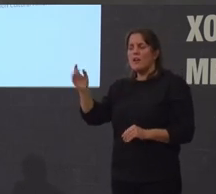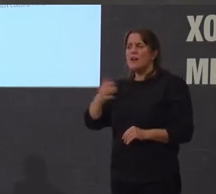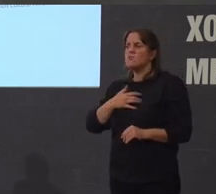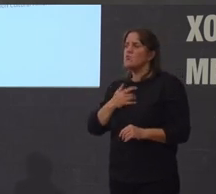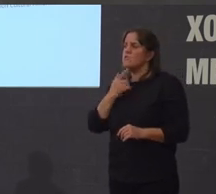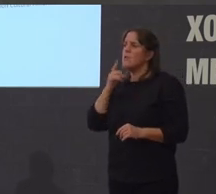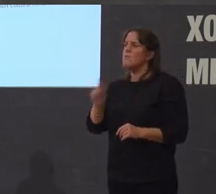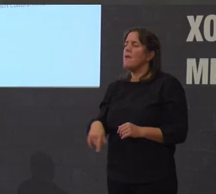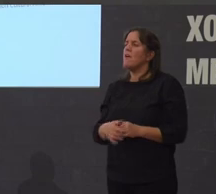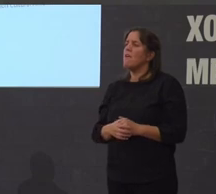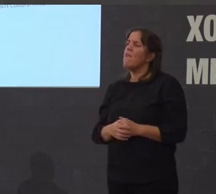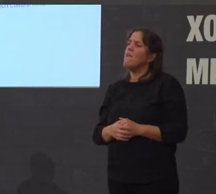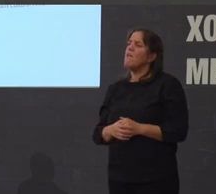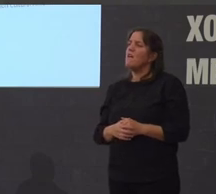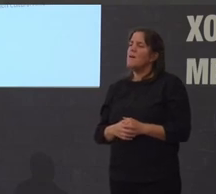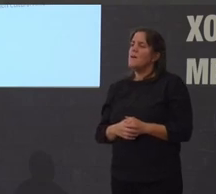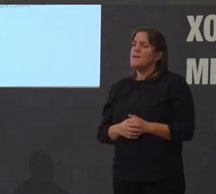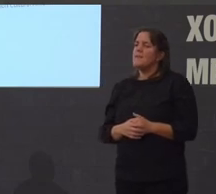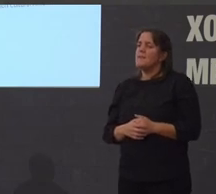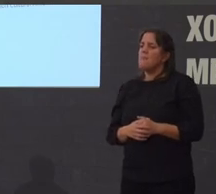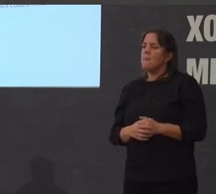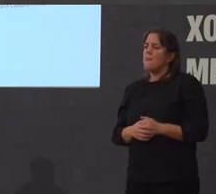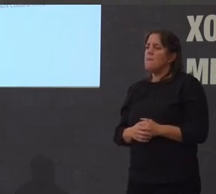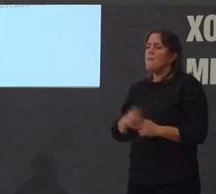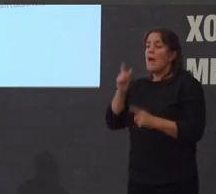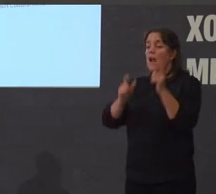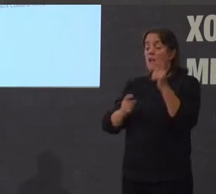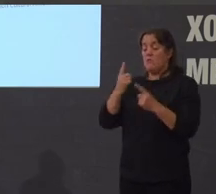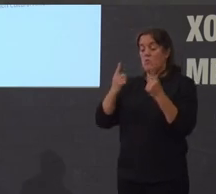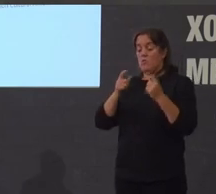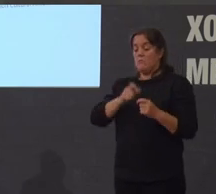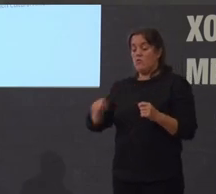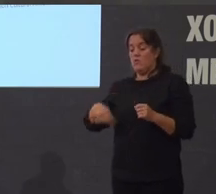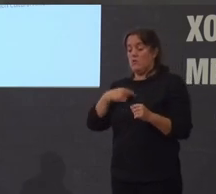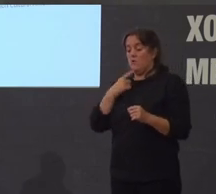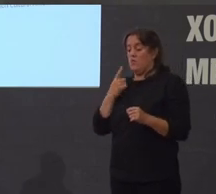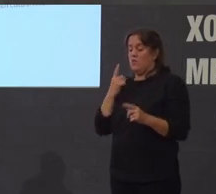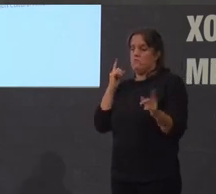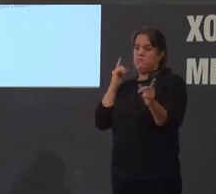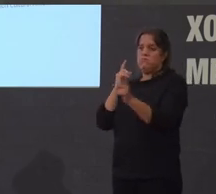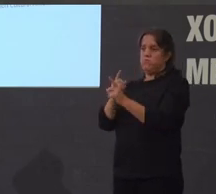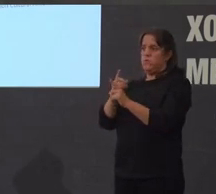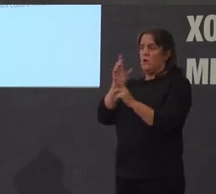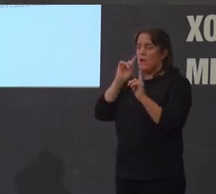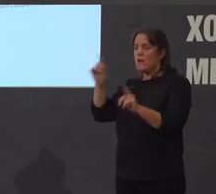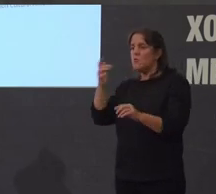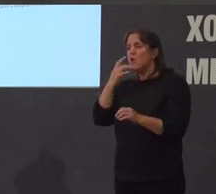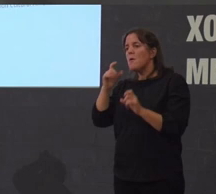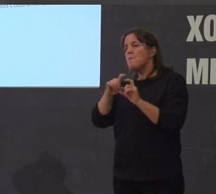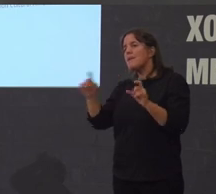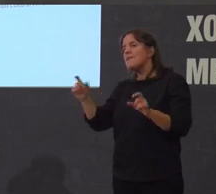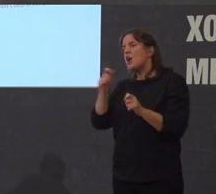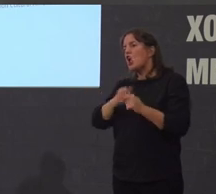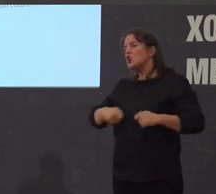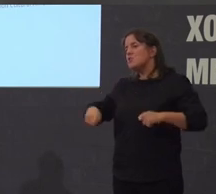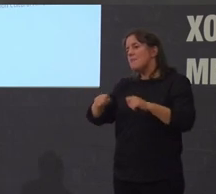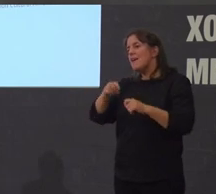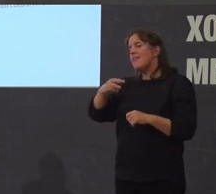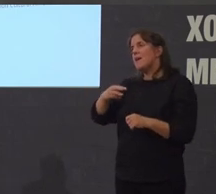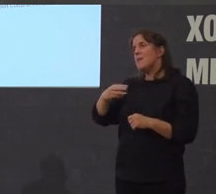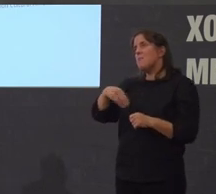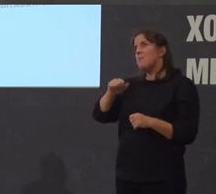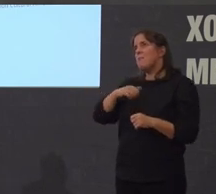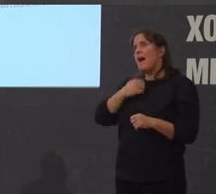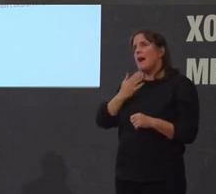también hay personas que resisten tenemos documentado casos de una conservera de marín conservas